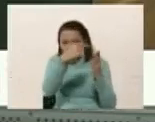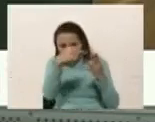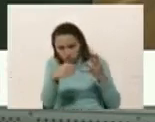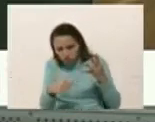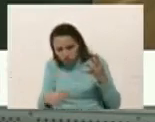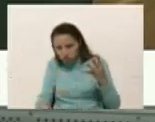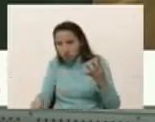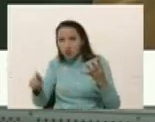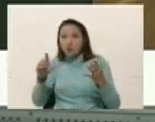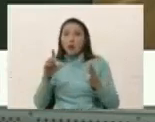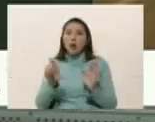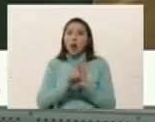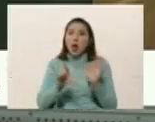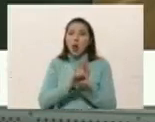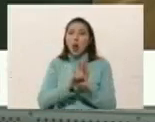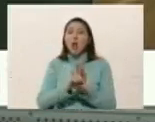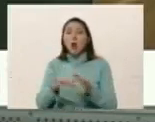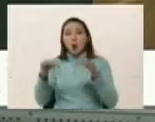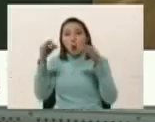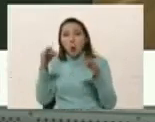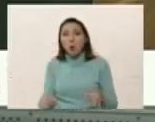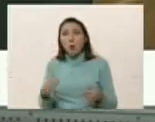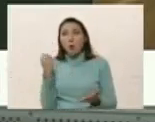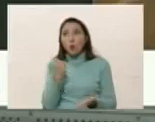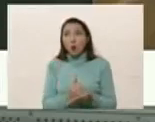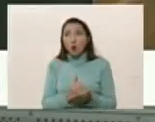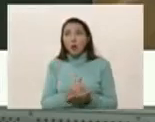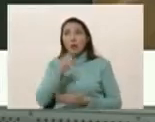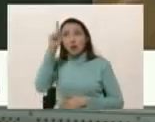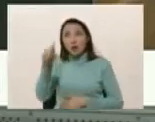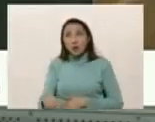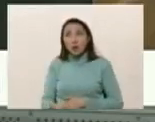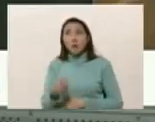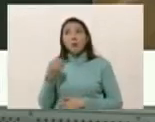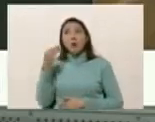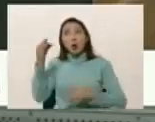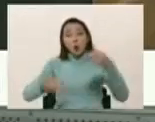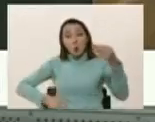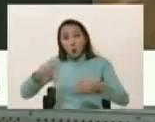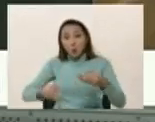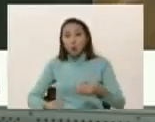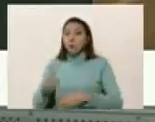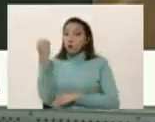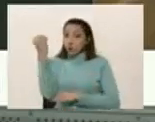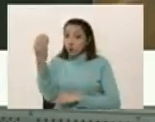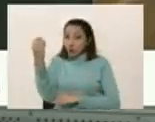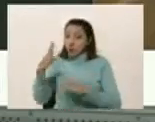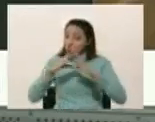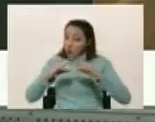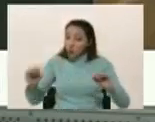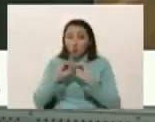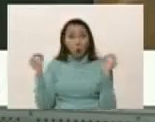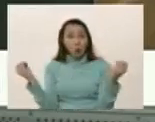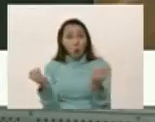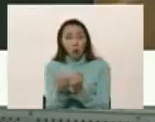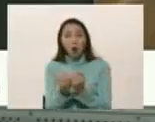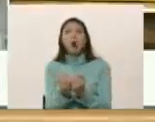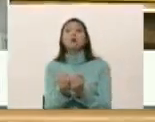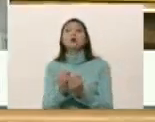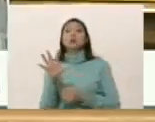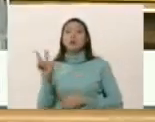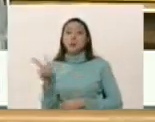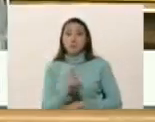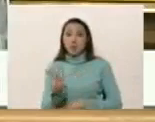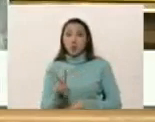oficiales así como a los actos jurídicos hermanados de todos los órganos y entes del estado es todo